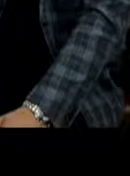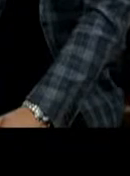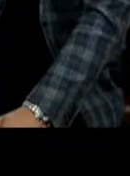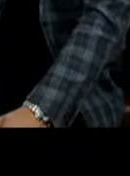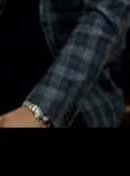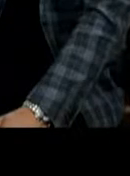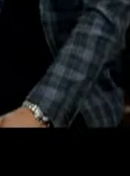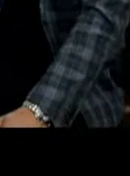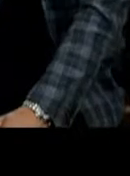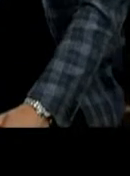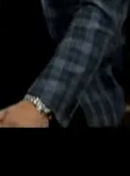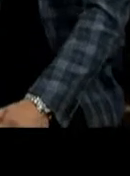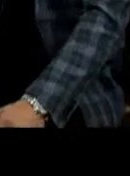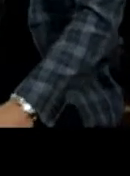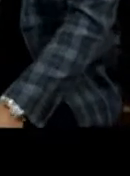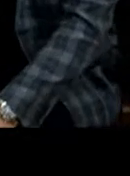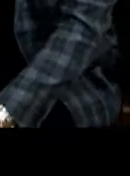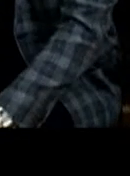de expressão.